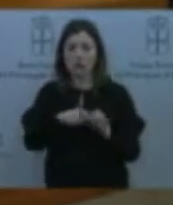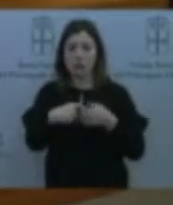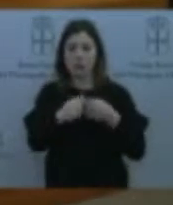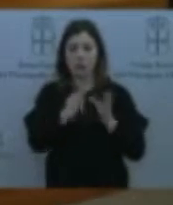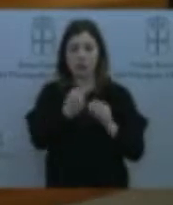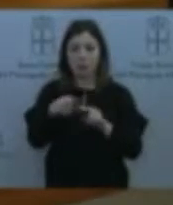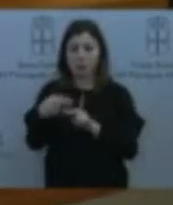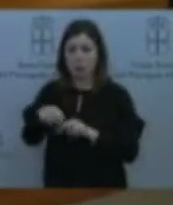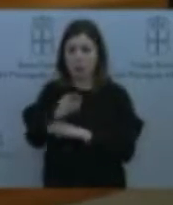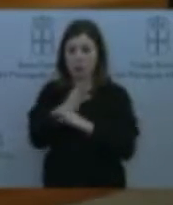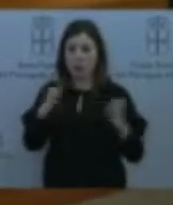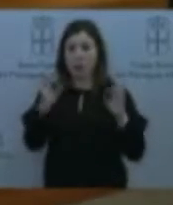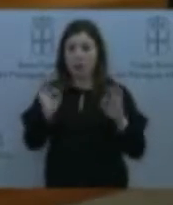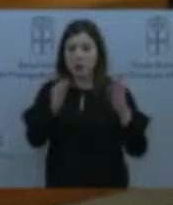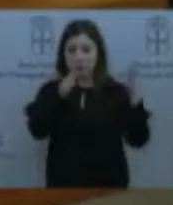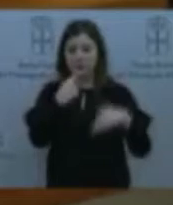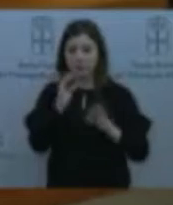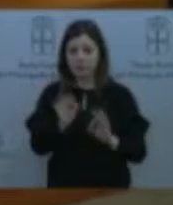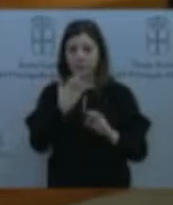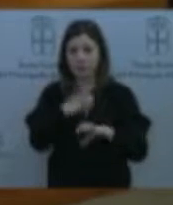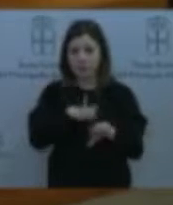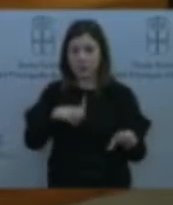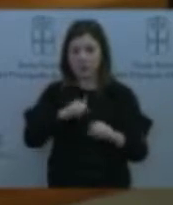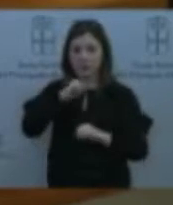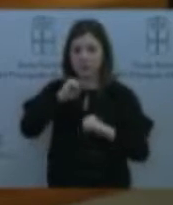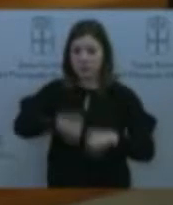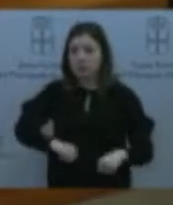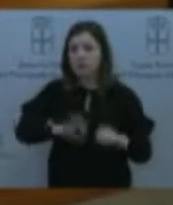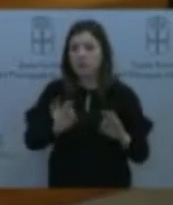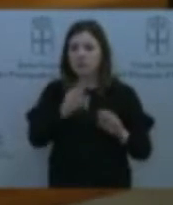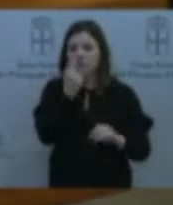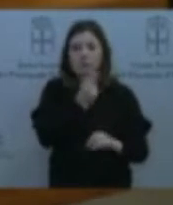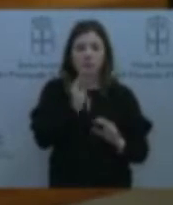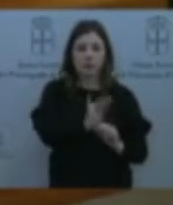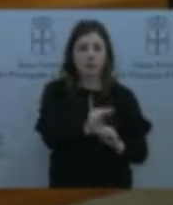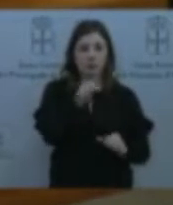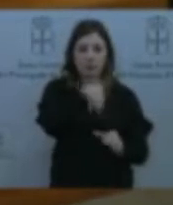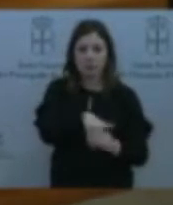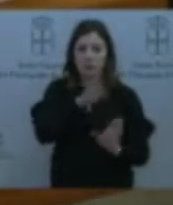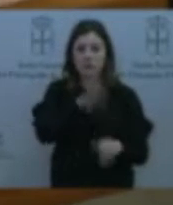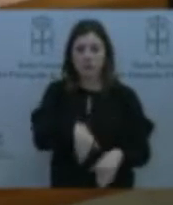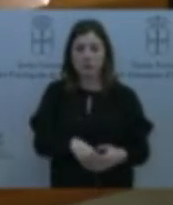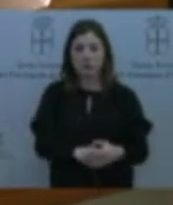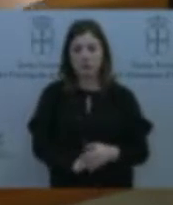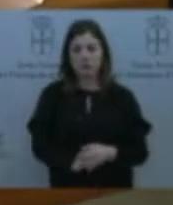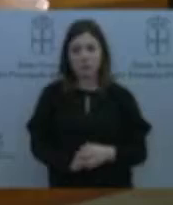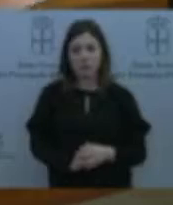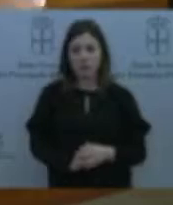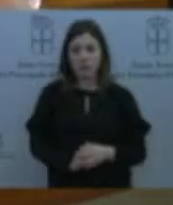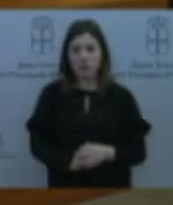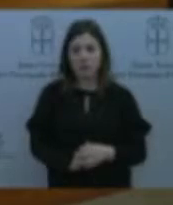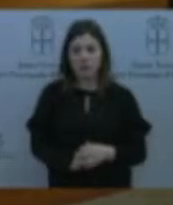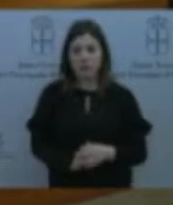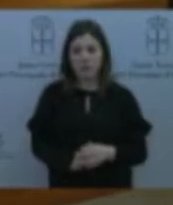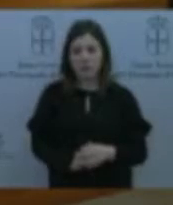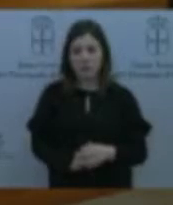llega a esa mayoría, comprometen su voto a favor. decían que presentarían una ley de transparencia a